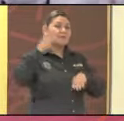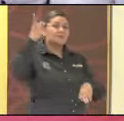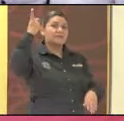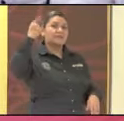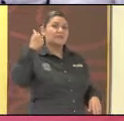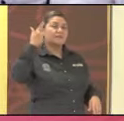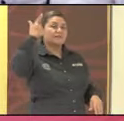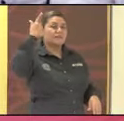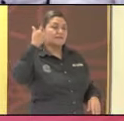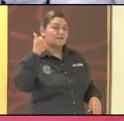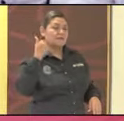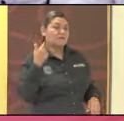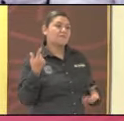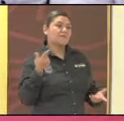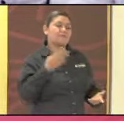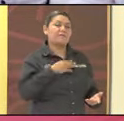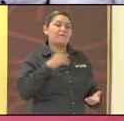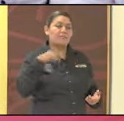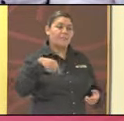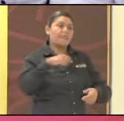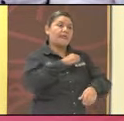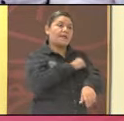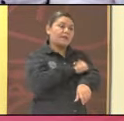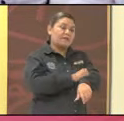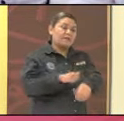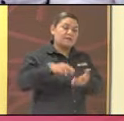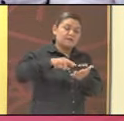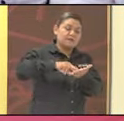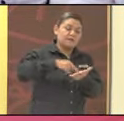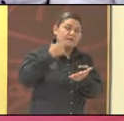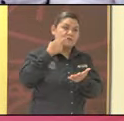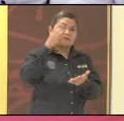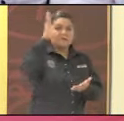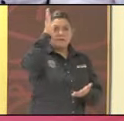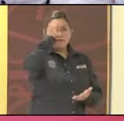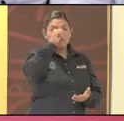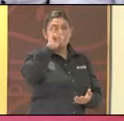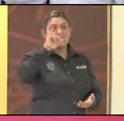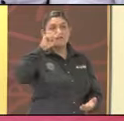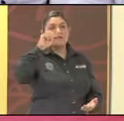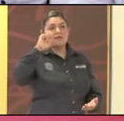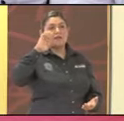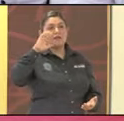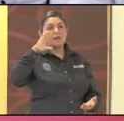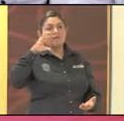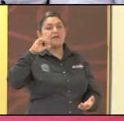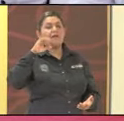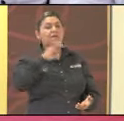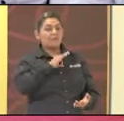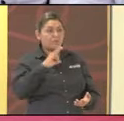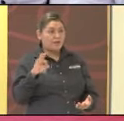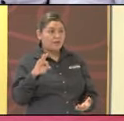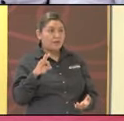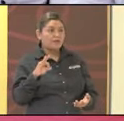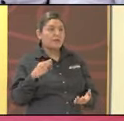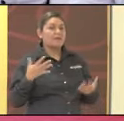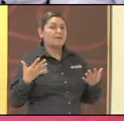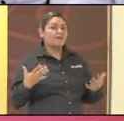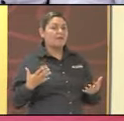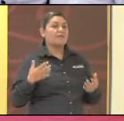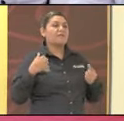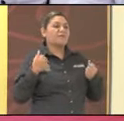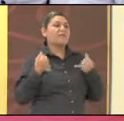que pues, qué bueno que aquí en Altamira se firma este convenio con ITABEC, y pues esto, como les digo, va